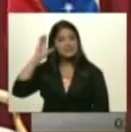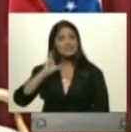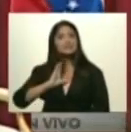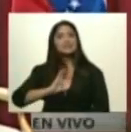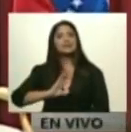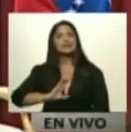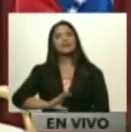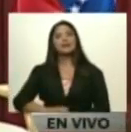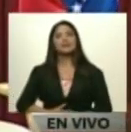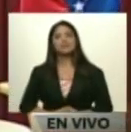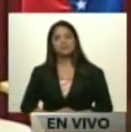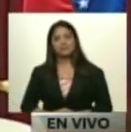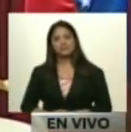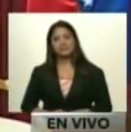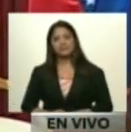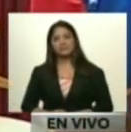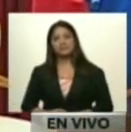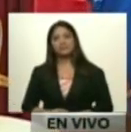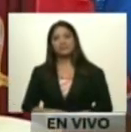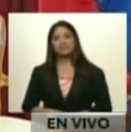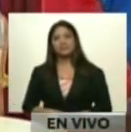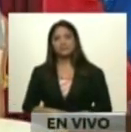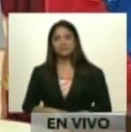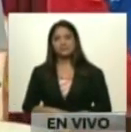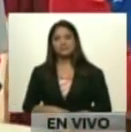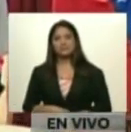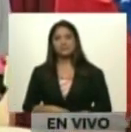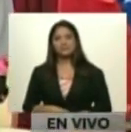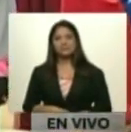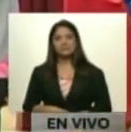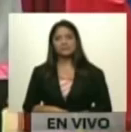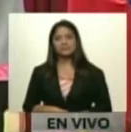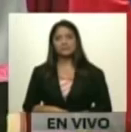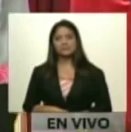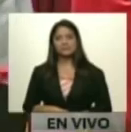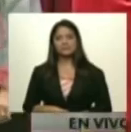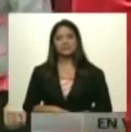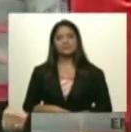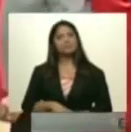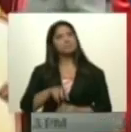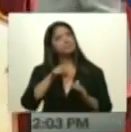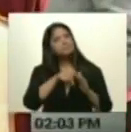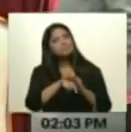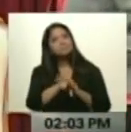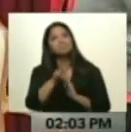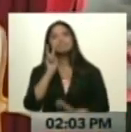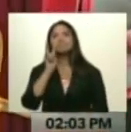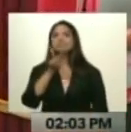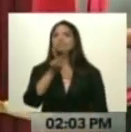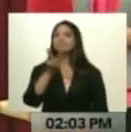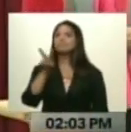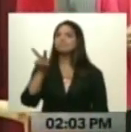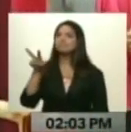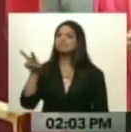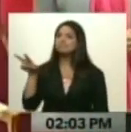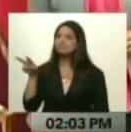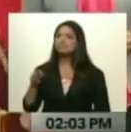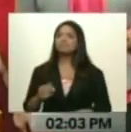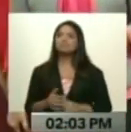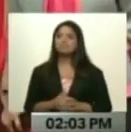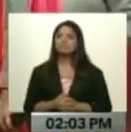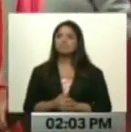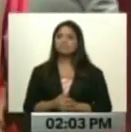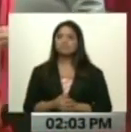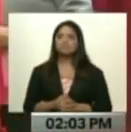combatiente, Silvia Flores, realizando este recorrido simbólico en